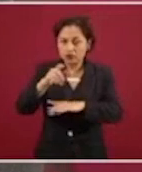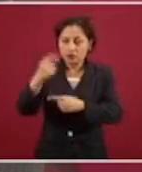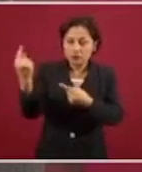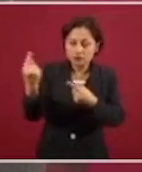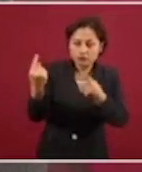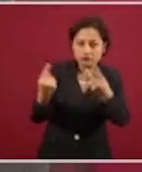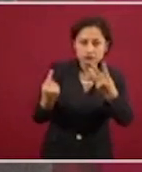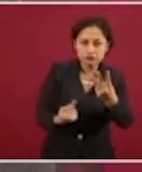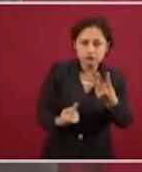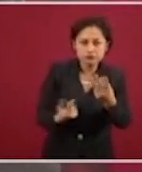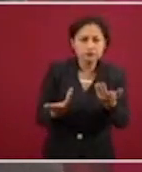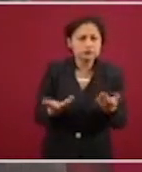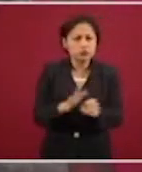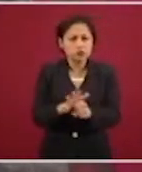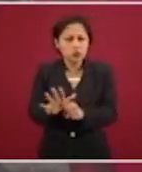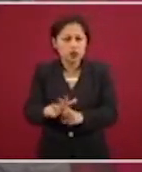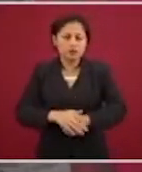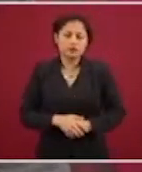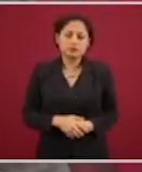Que ayuda